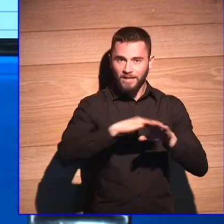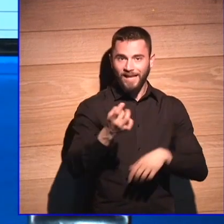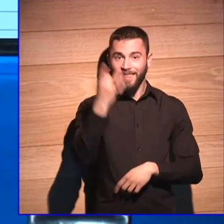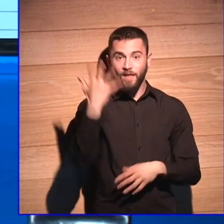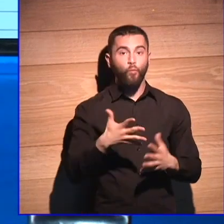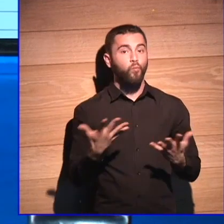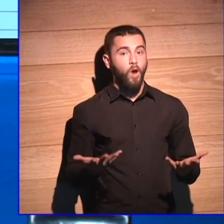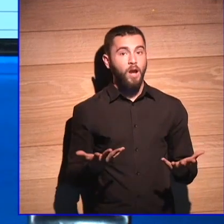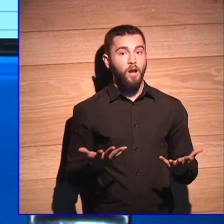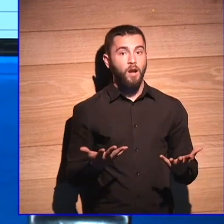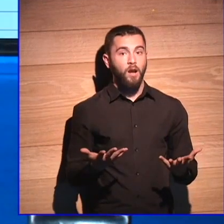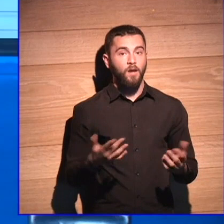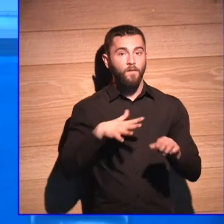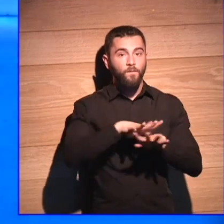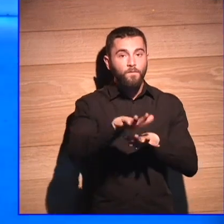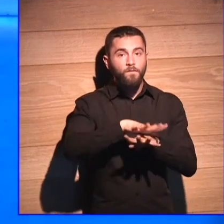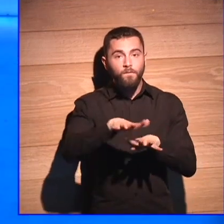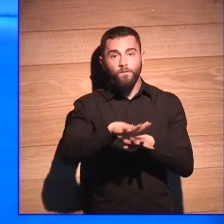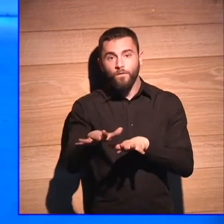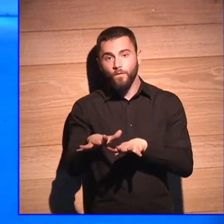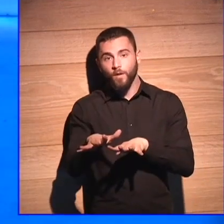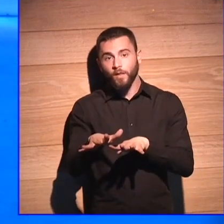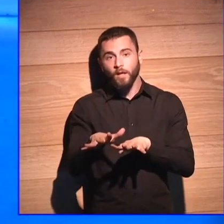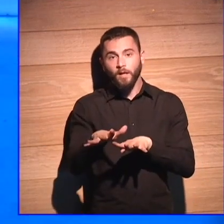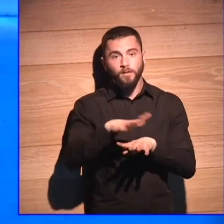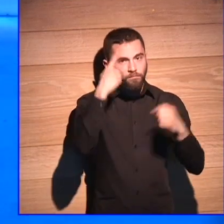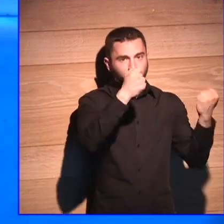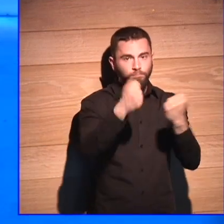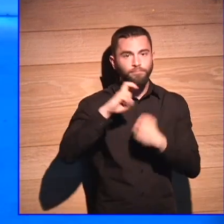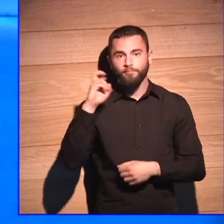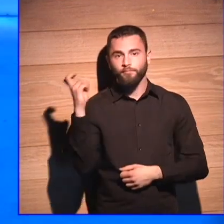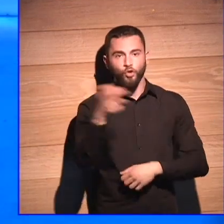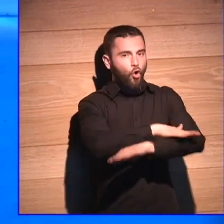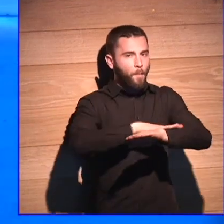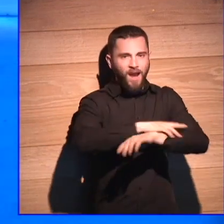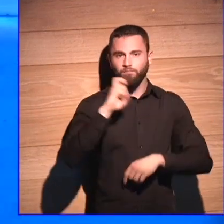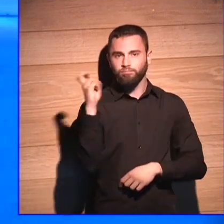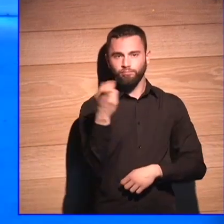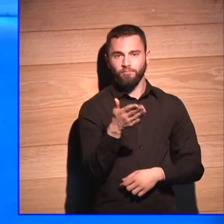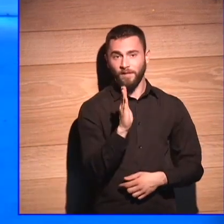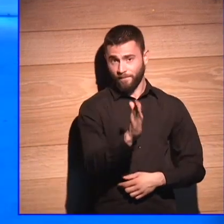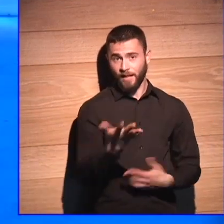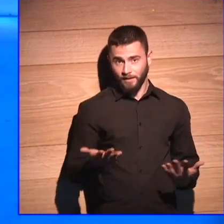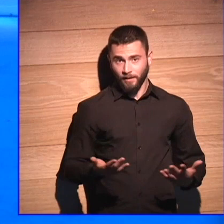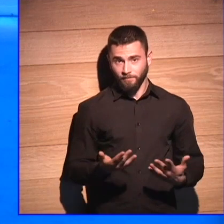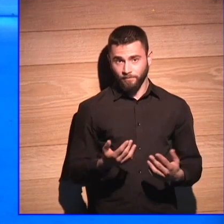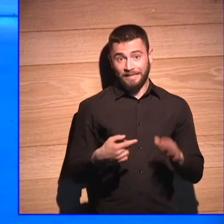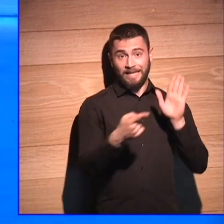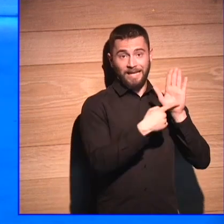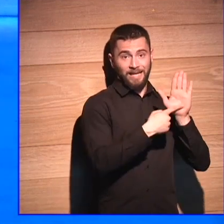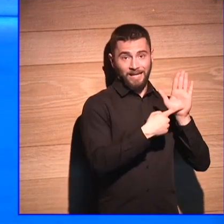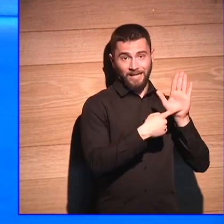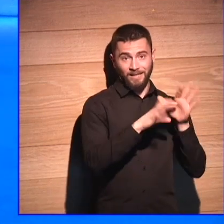es que influya en las distintas instituciones, gobiernos, etcétera, que van a legislar estos temas.